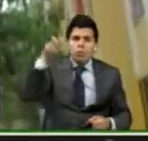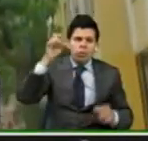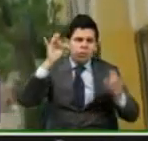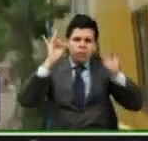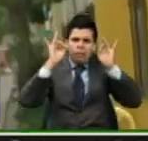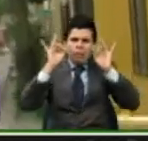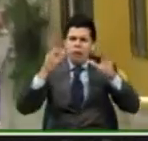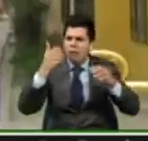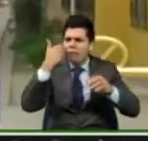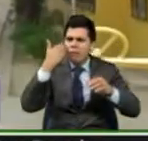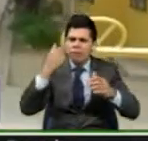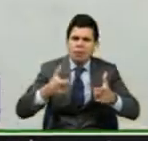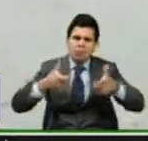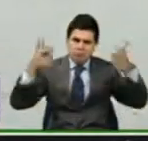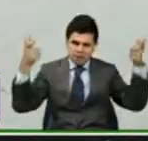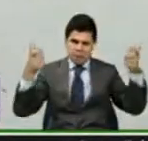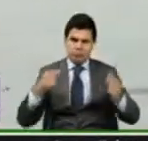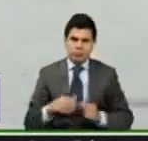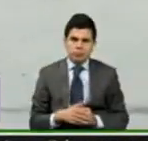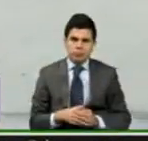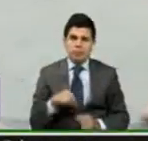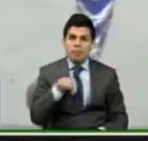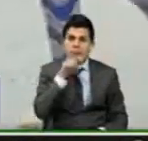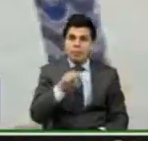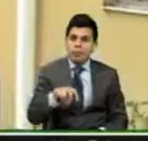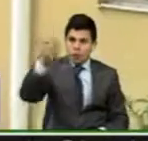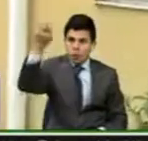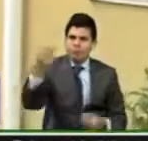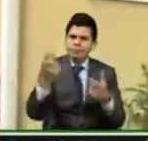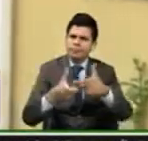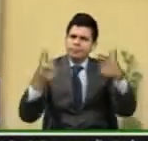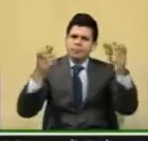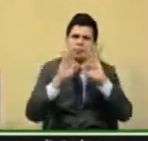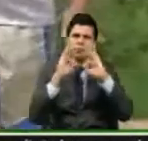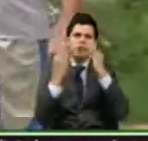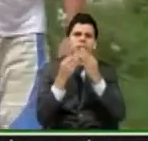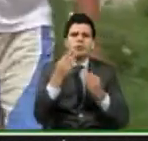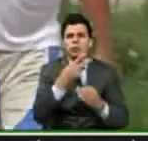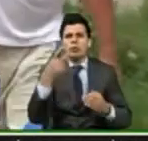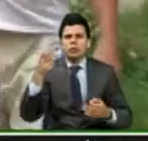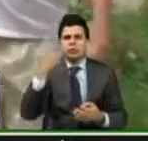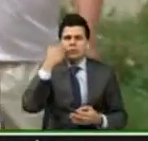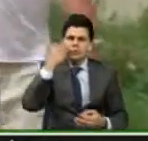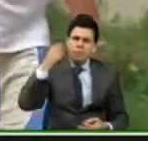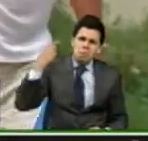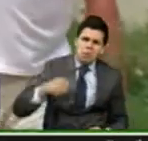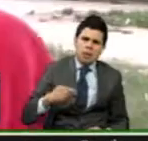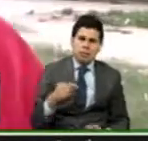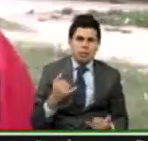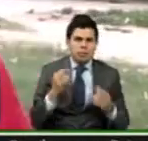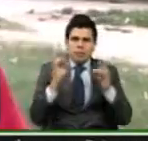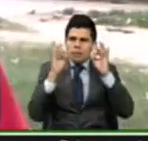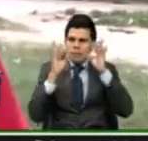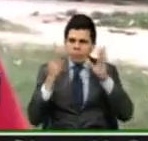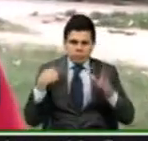Los casos de chikungunya han aumentado en el norte de la ciudad. La comunidad reporta más de 200 familias afectadas. Uy, está terrible. Y nosotros